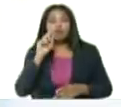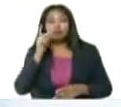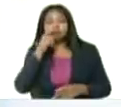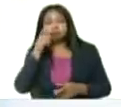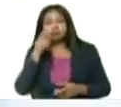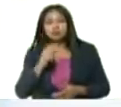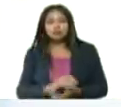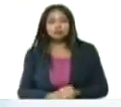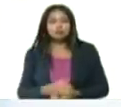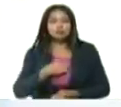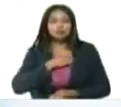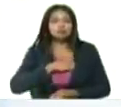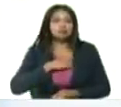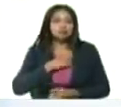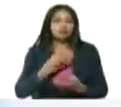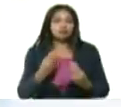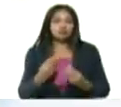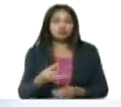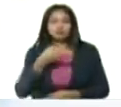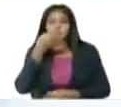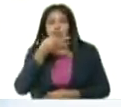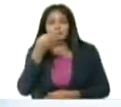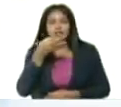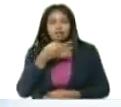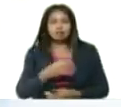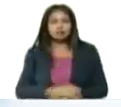Y lamentablemente hoy, en horas de la tarde,